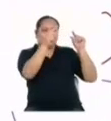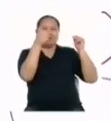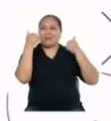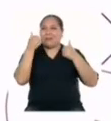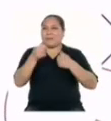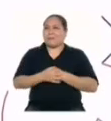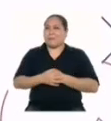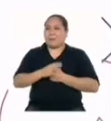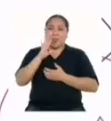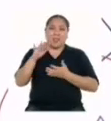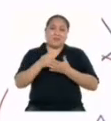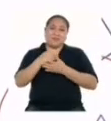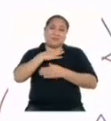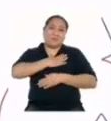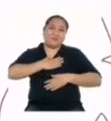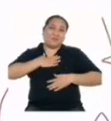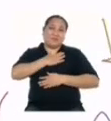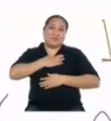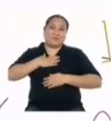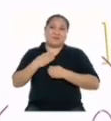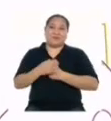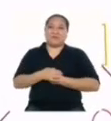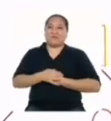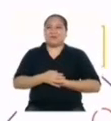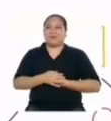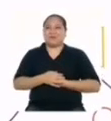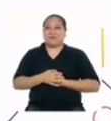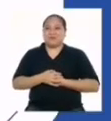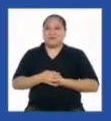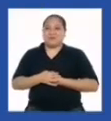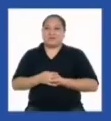actividades! Todas suenan muy divertidas.